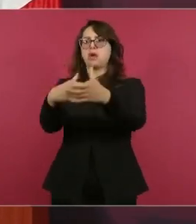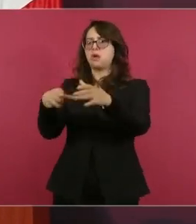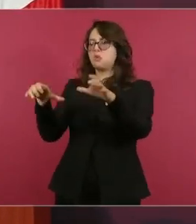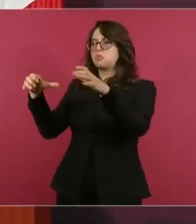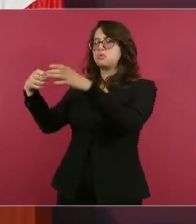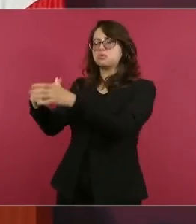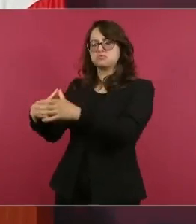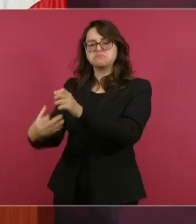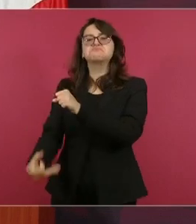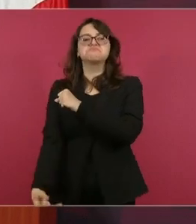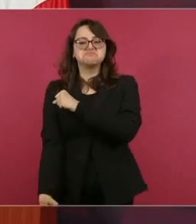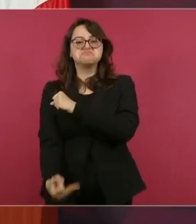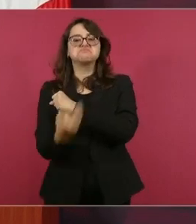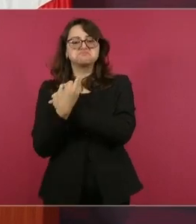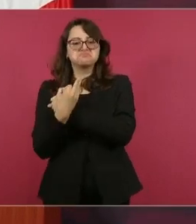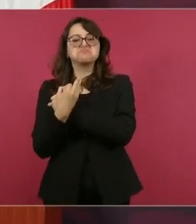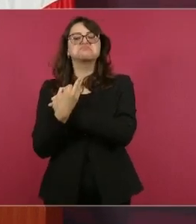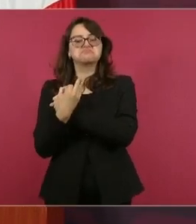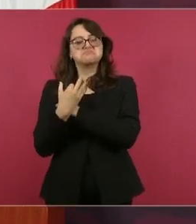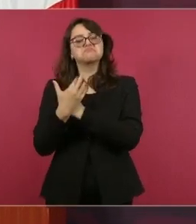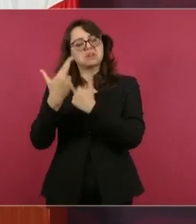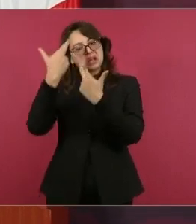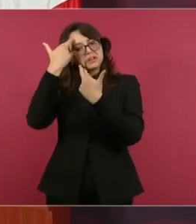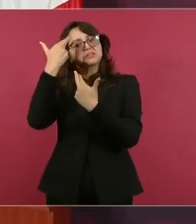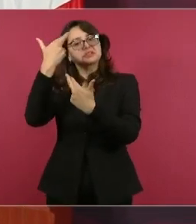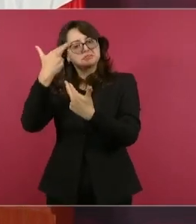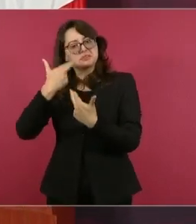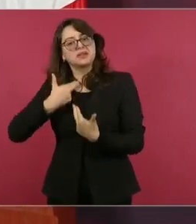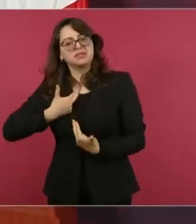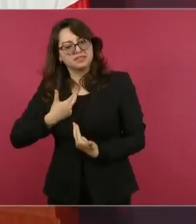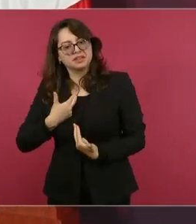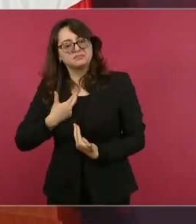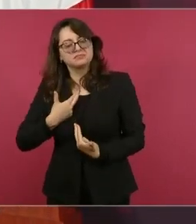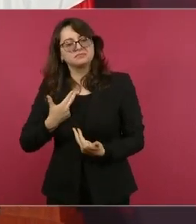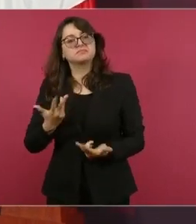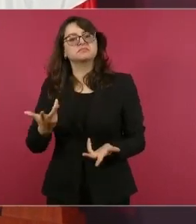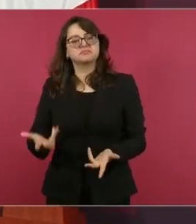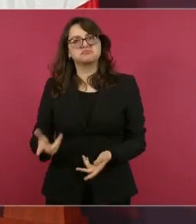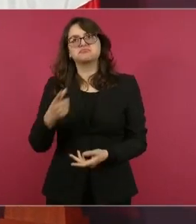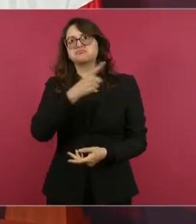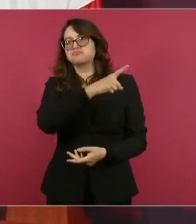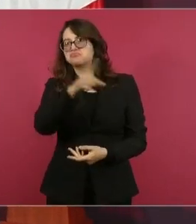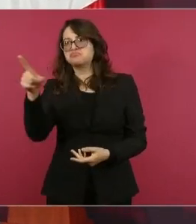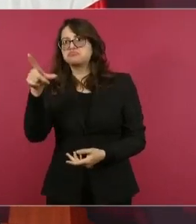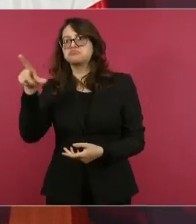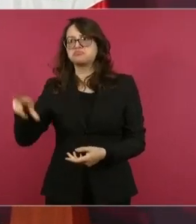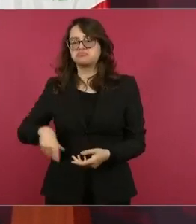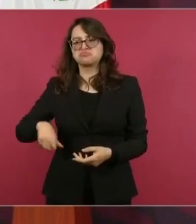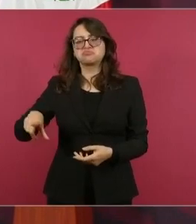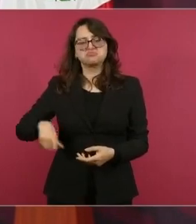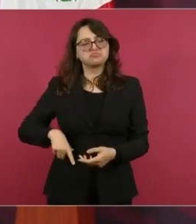respeto al gobierno nuestro. La gente